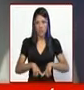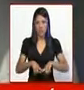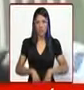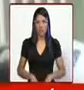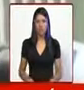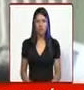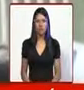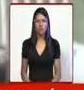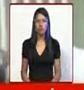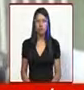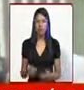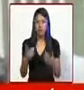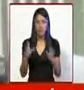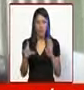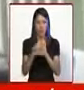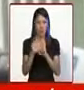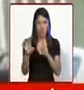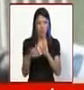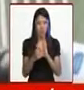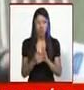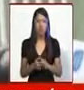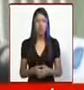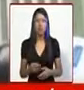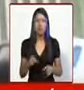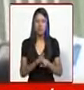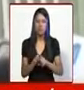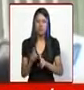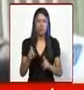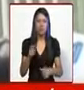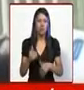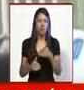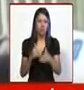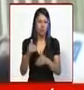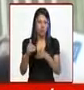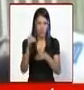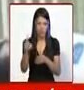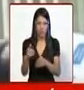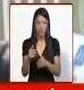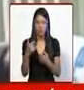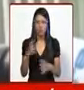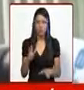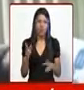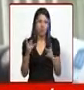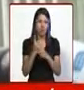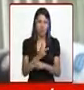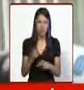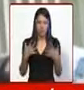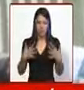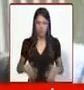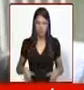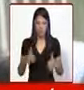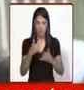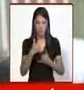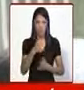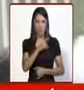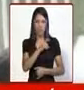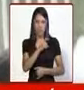situación legal, ¿no? Si está inmerso, yo creo que es una falta pues grave porque está con uniforme, está